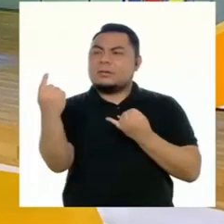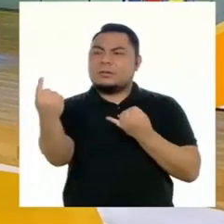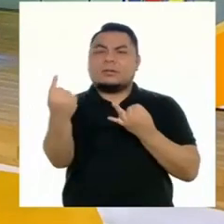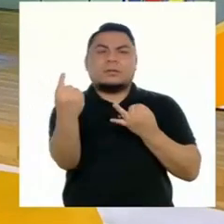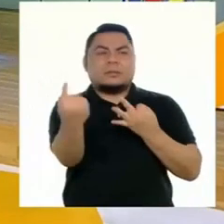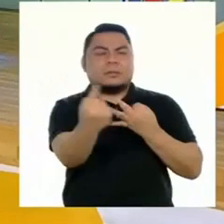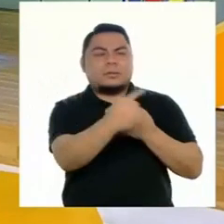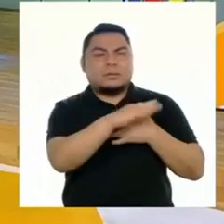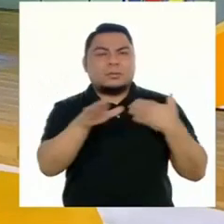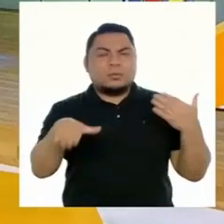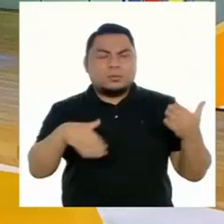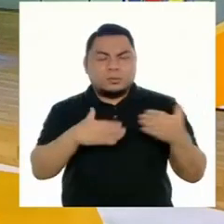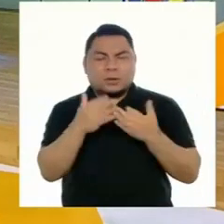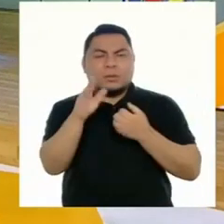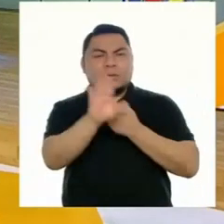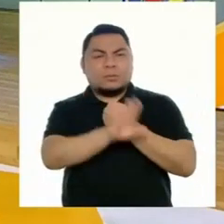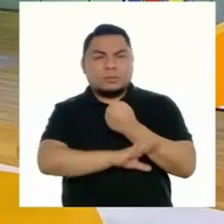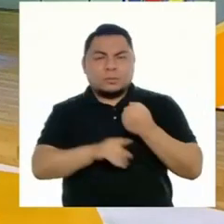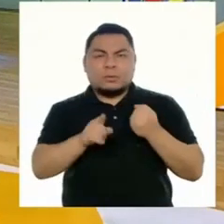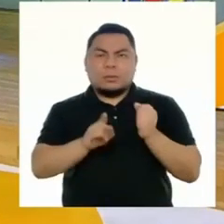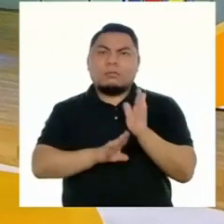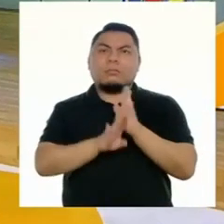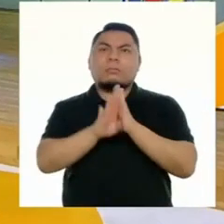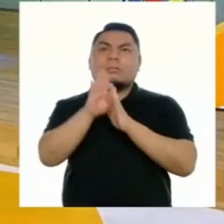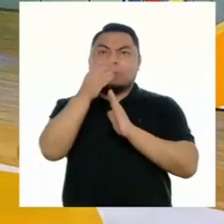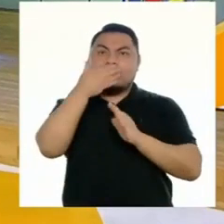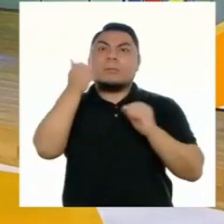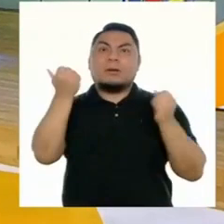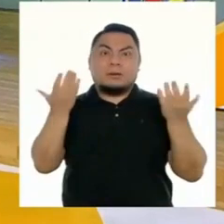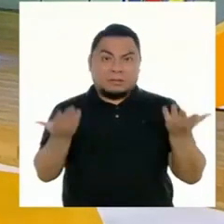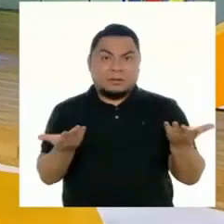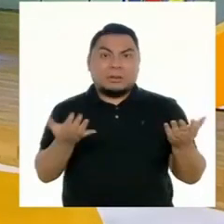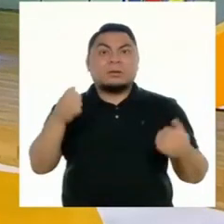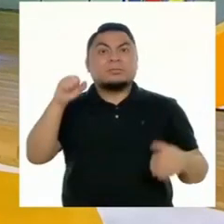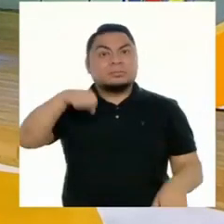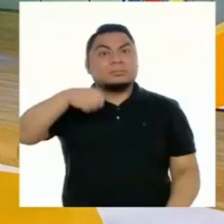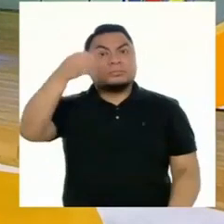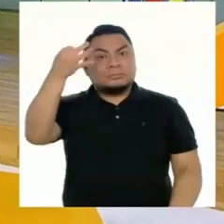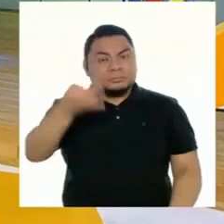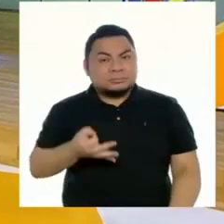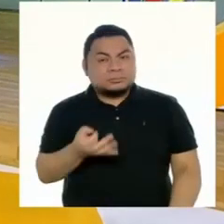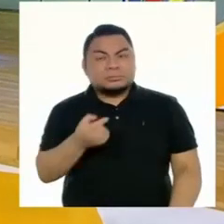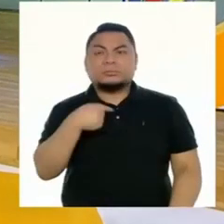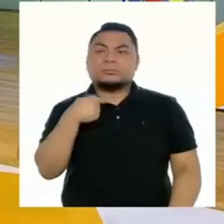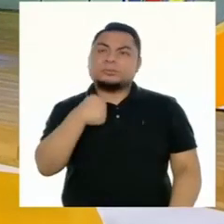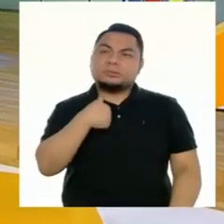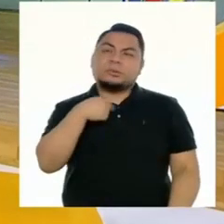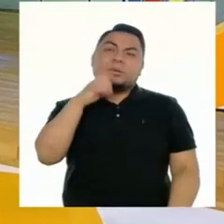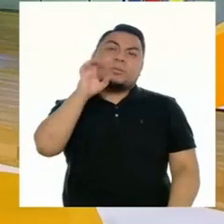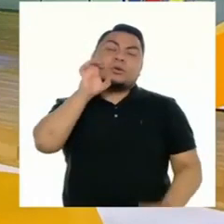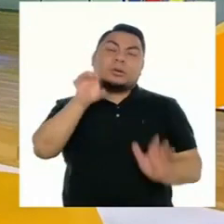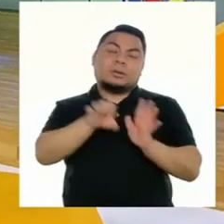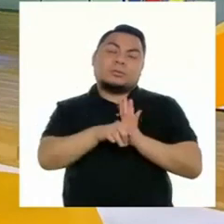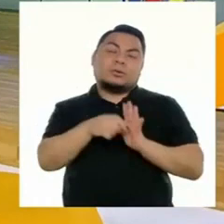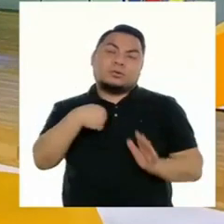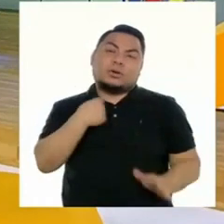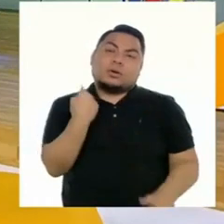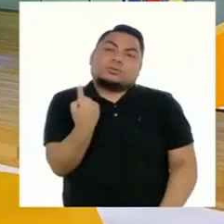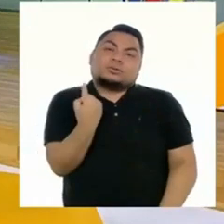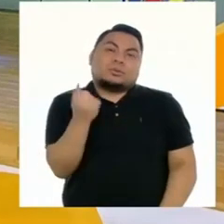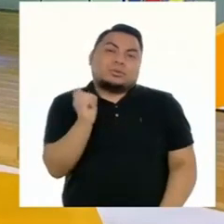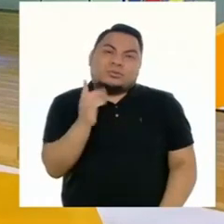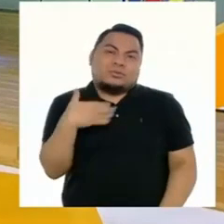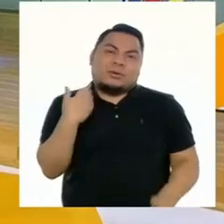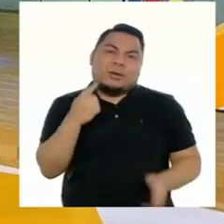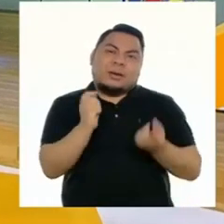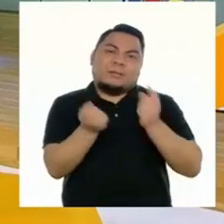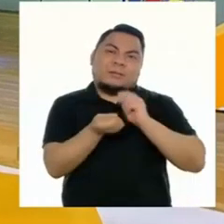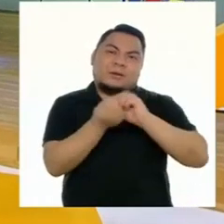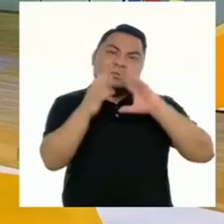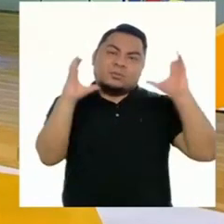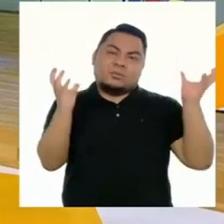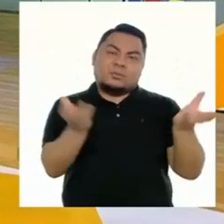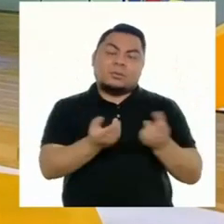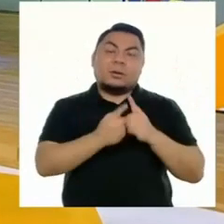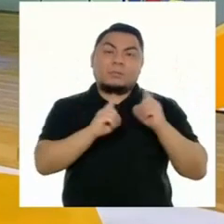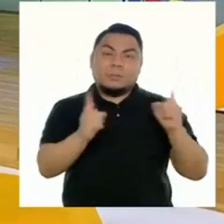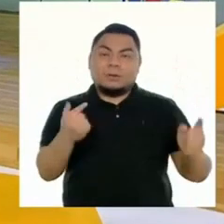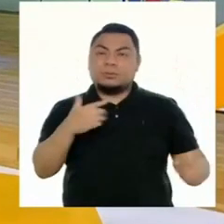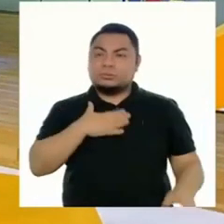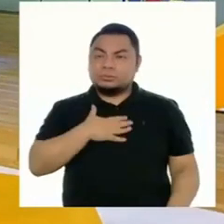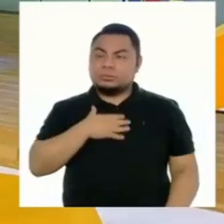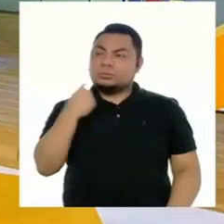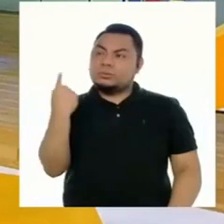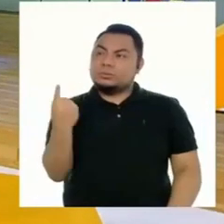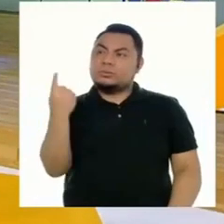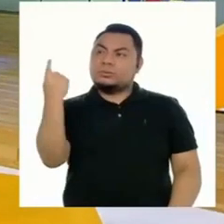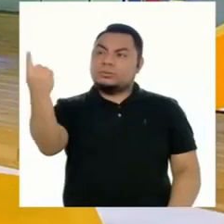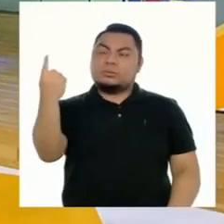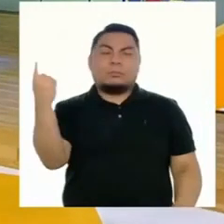puede tener un efecto mayor del que se cree. Es cierto, puede que yo solo no cambie el mundo, pero si nos